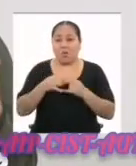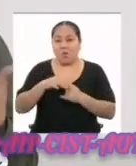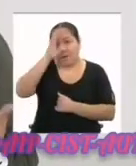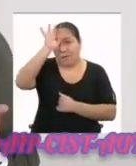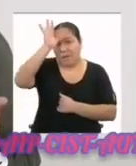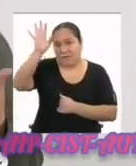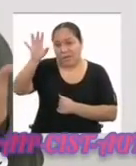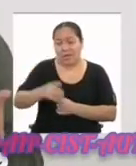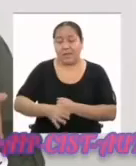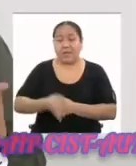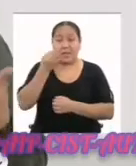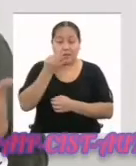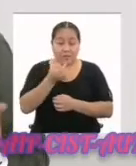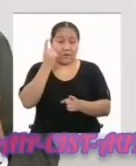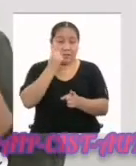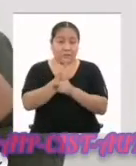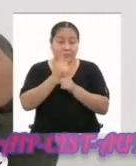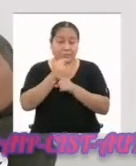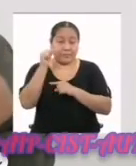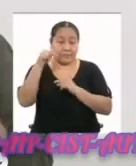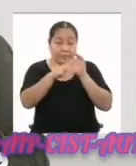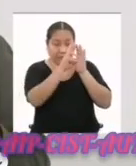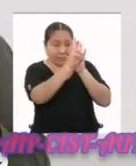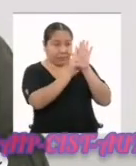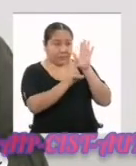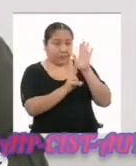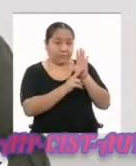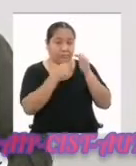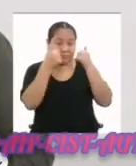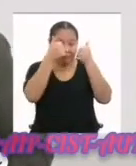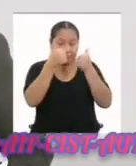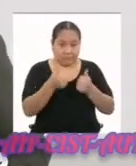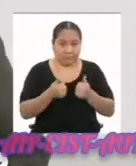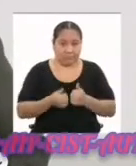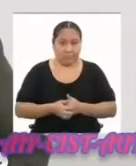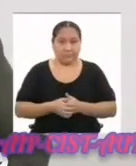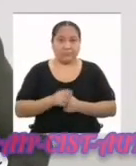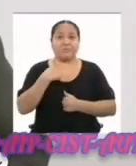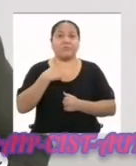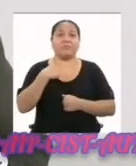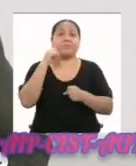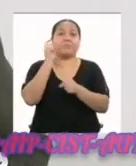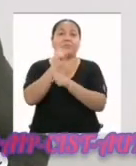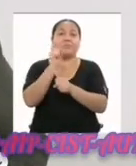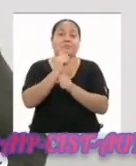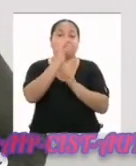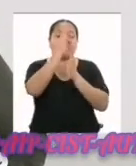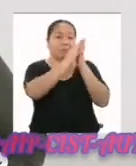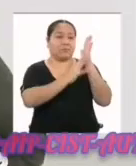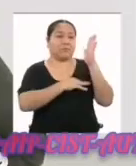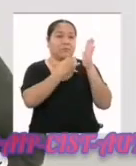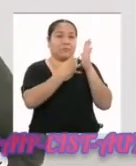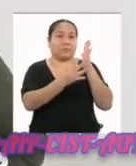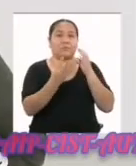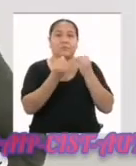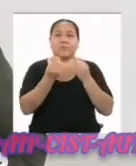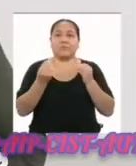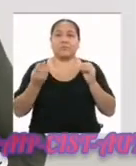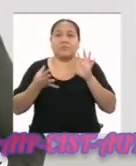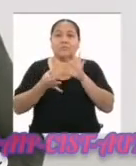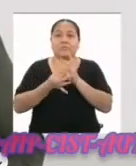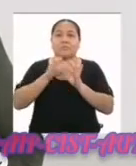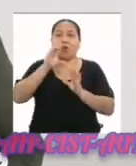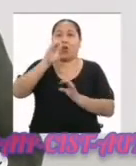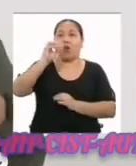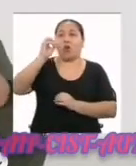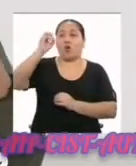y asegurarnos de que nuestro reglamento esté bien redactado, te voy a enseñar un cuadro con varios conectores.